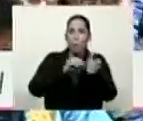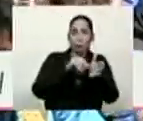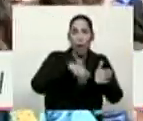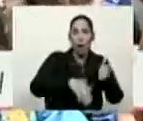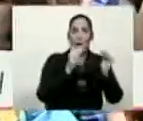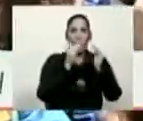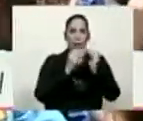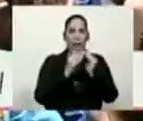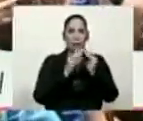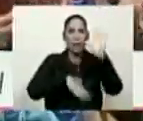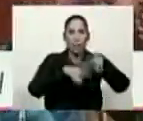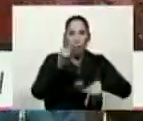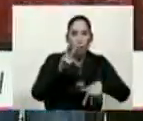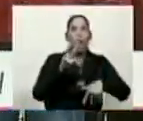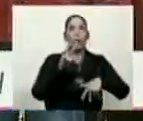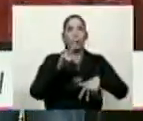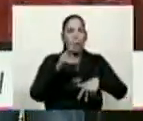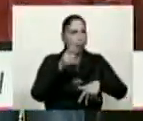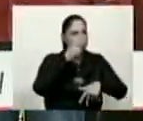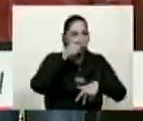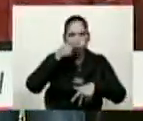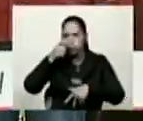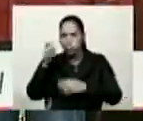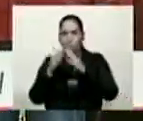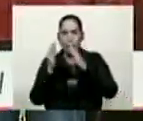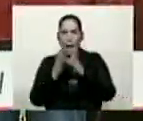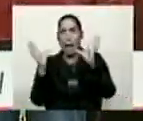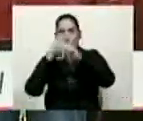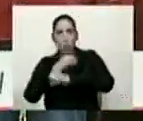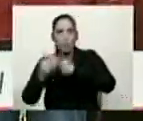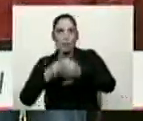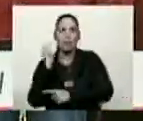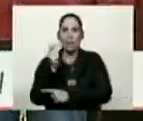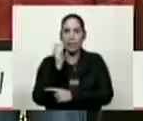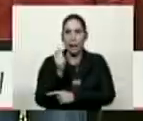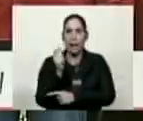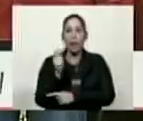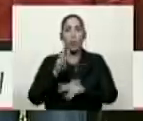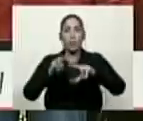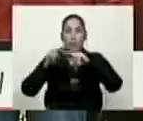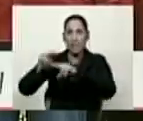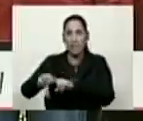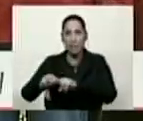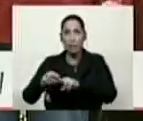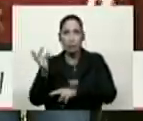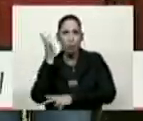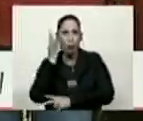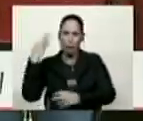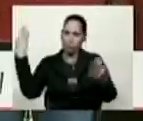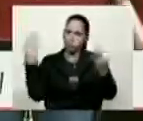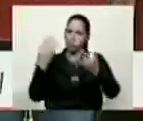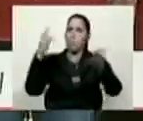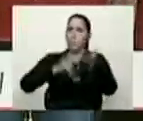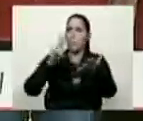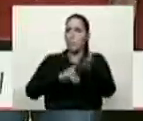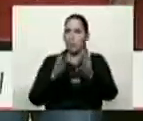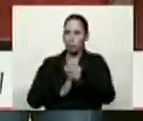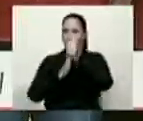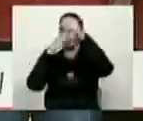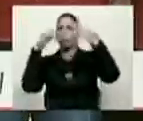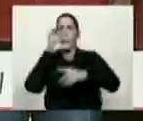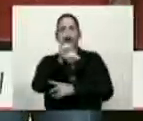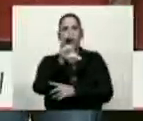a chequear la casa y en la noche hacer la tarea con los niños y otra vez son unas heroínas verdaderas de esta patria que